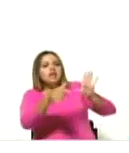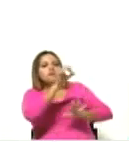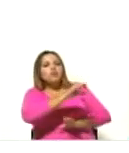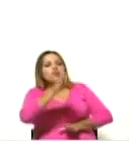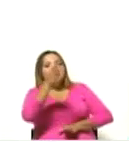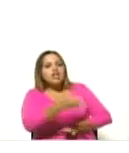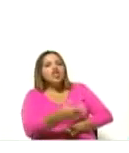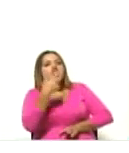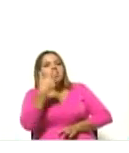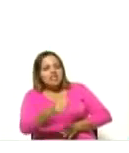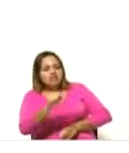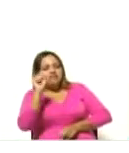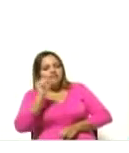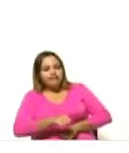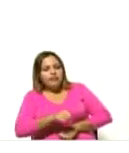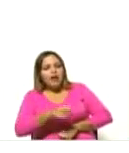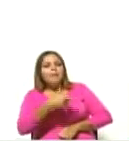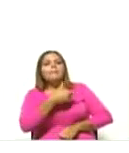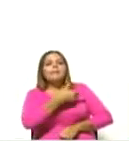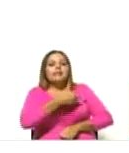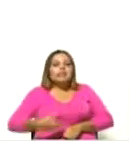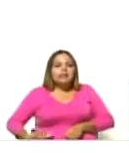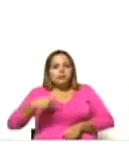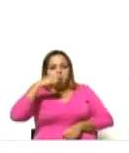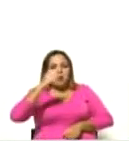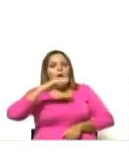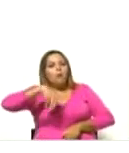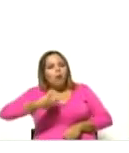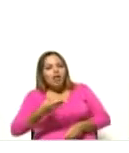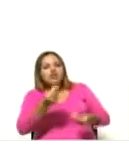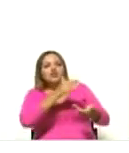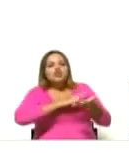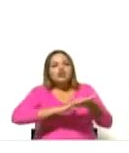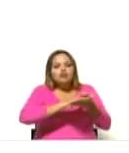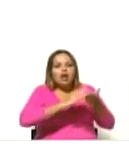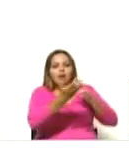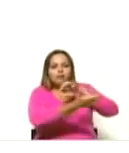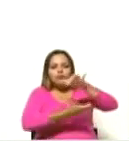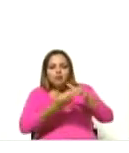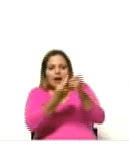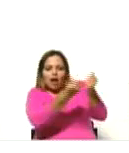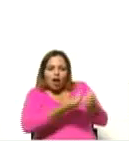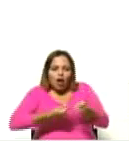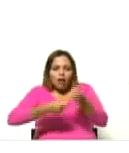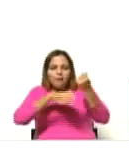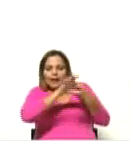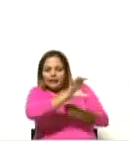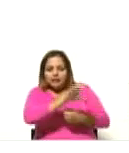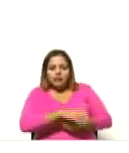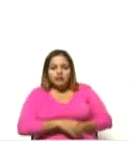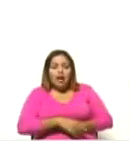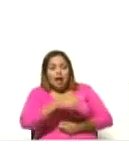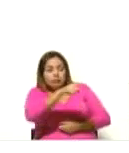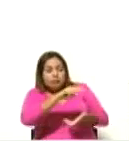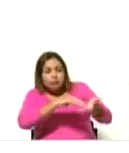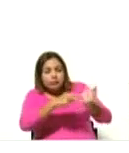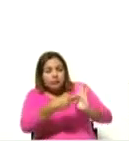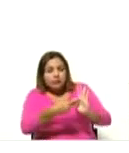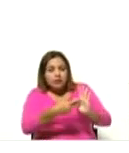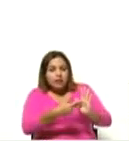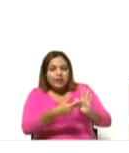que el presidente Maduro pueda resolver, aunque sea en parte, los problemas económicos del país. Eso tiene que ver con una